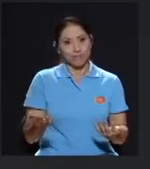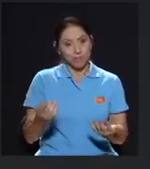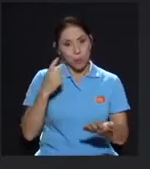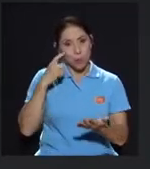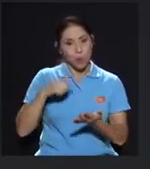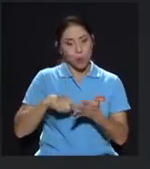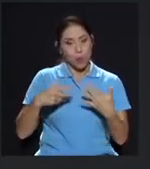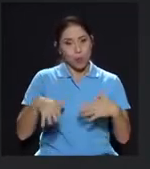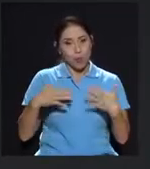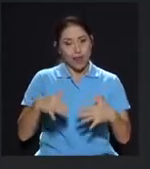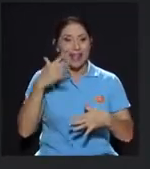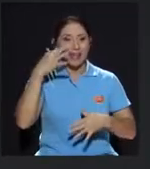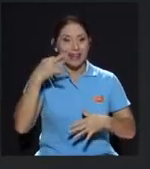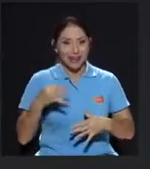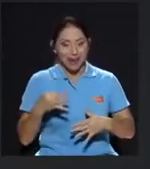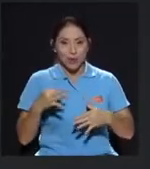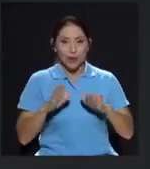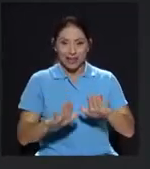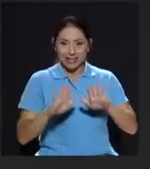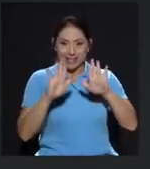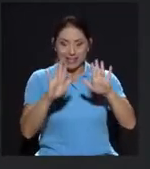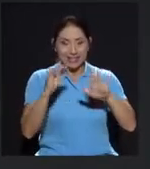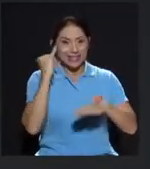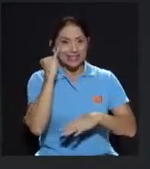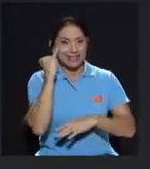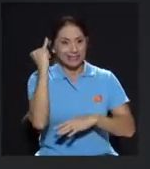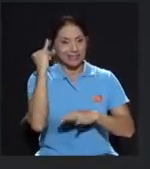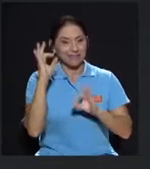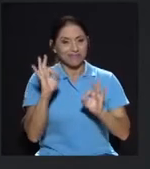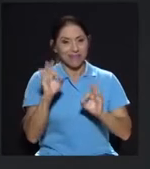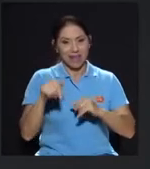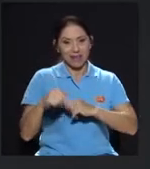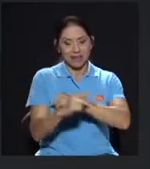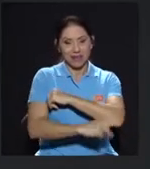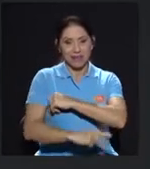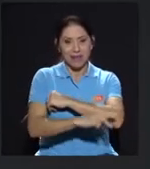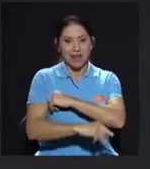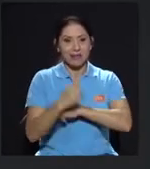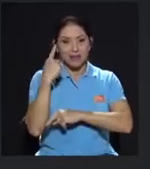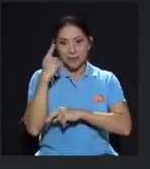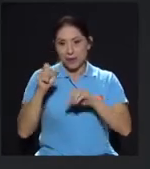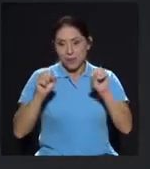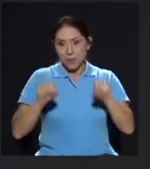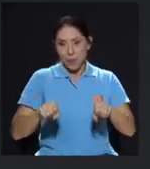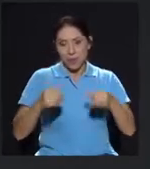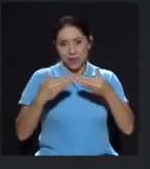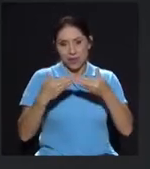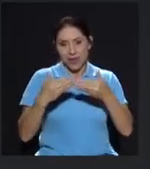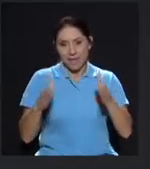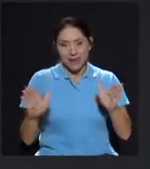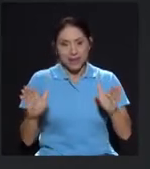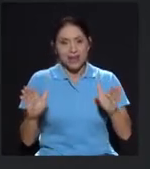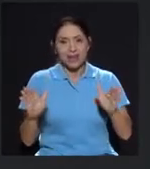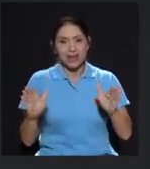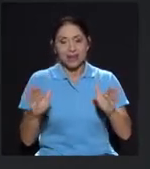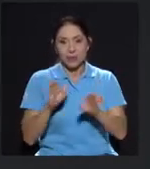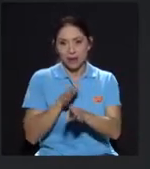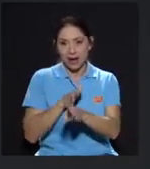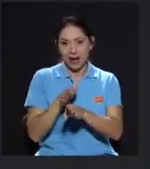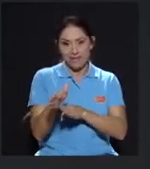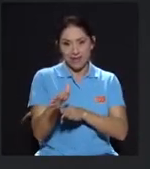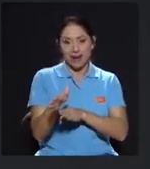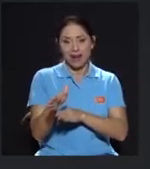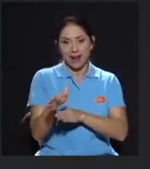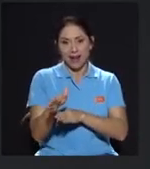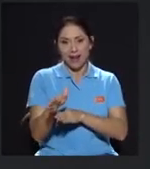que fue una gran iniciativa que se dio en el país para poder abrir una carrera que